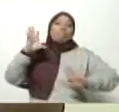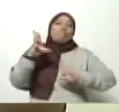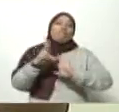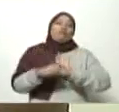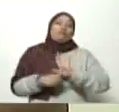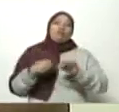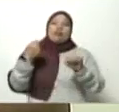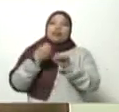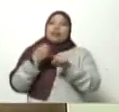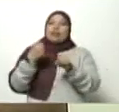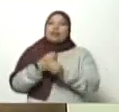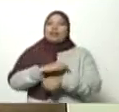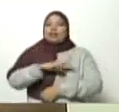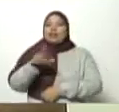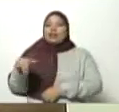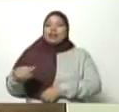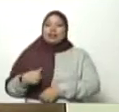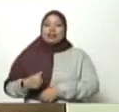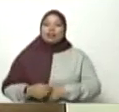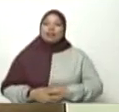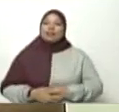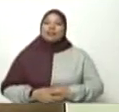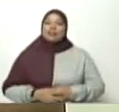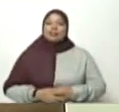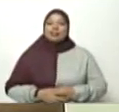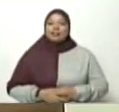que trabaja para nosotros.